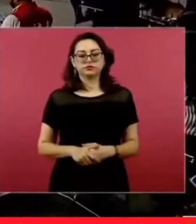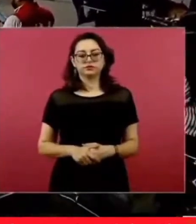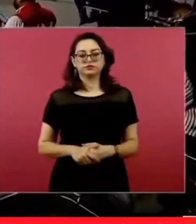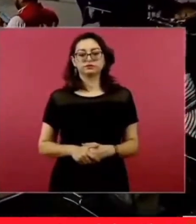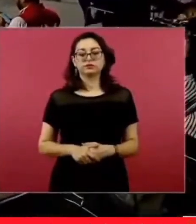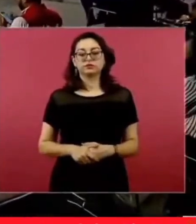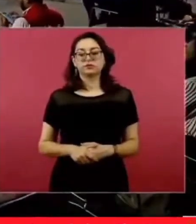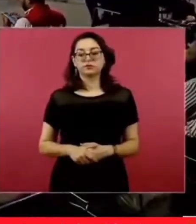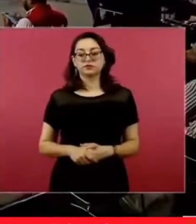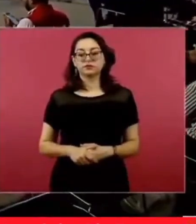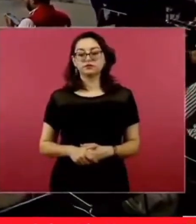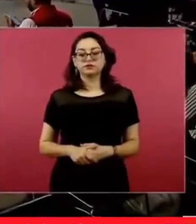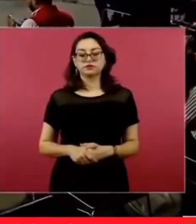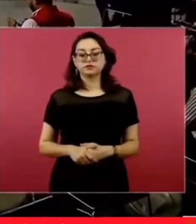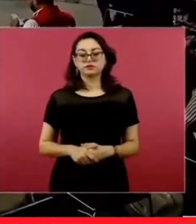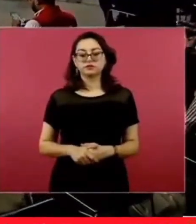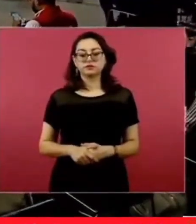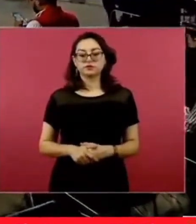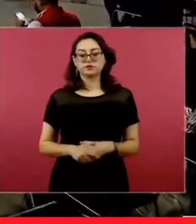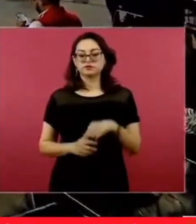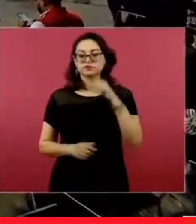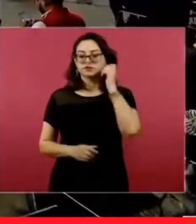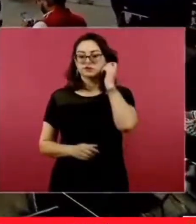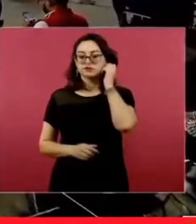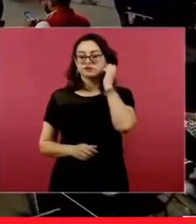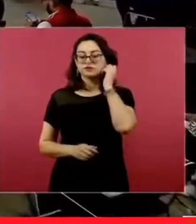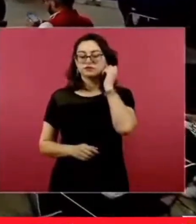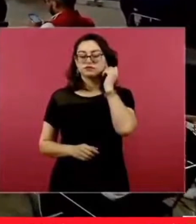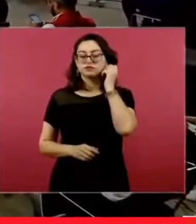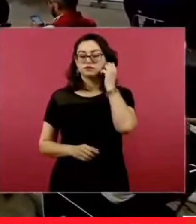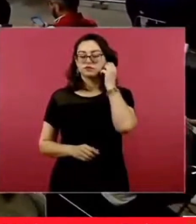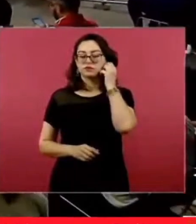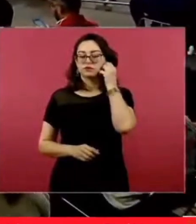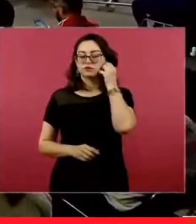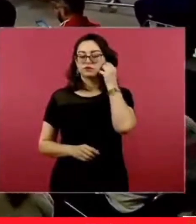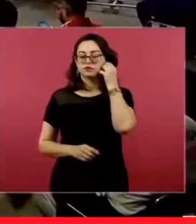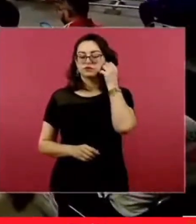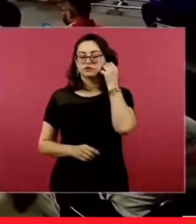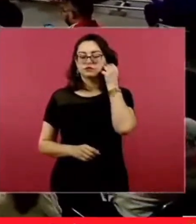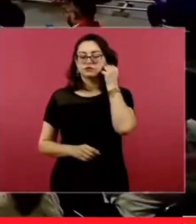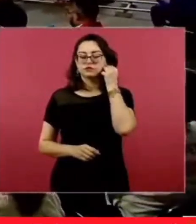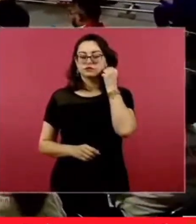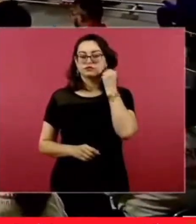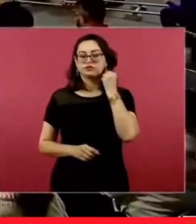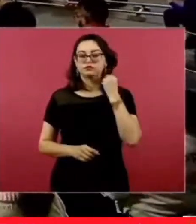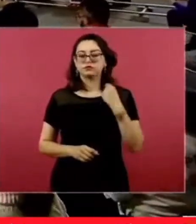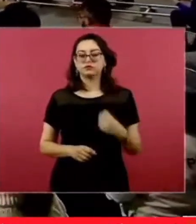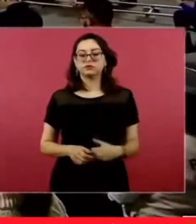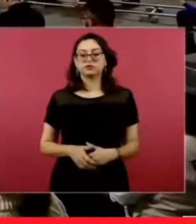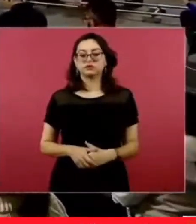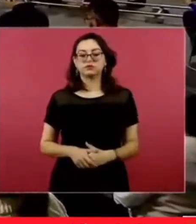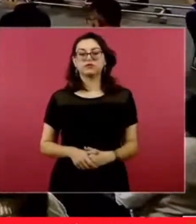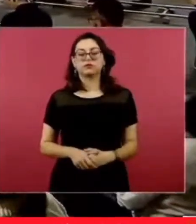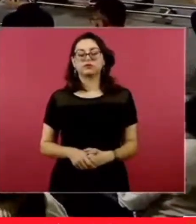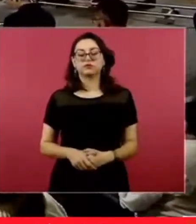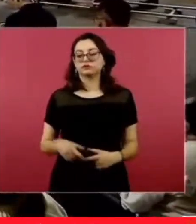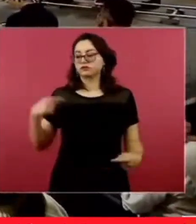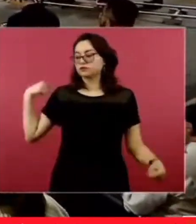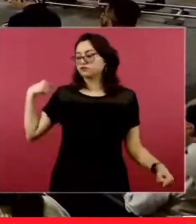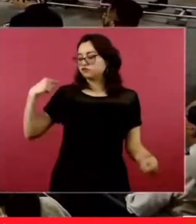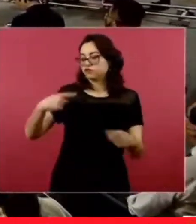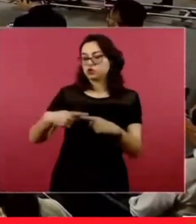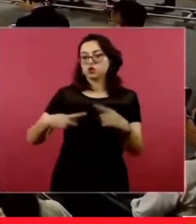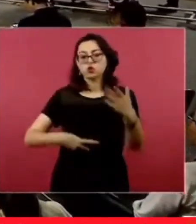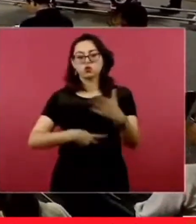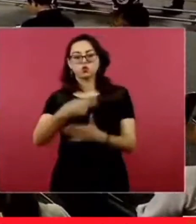proyectos ferroviarios de pasajeros que hemos venido haciendo y como uno de los proyectos